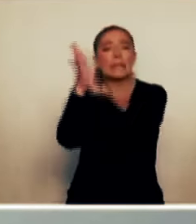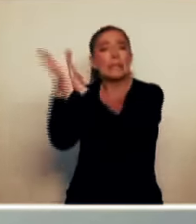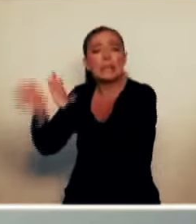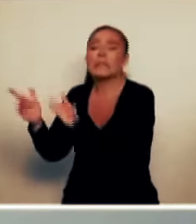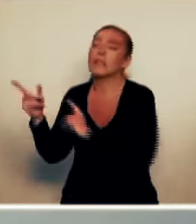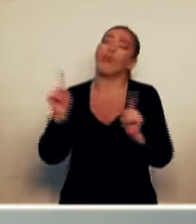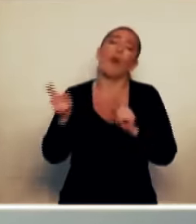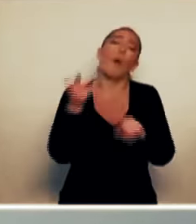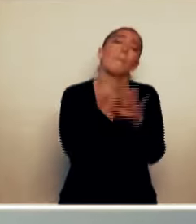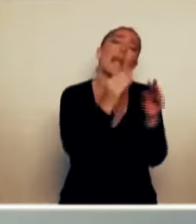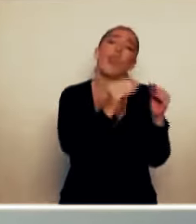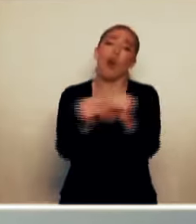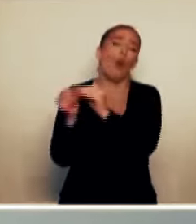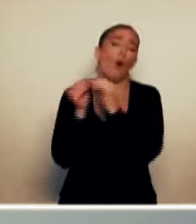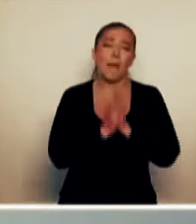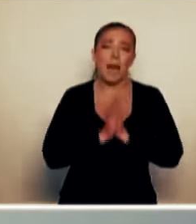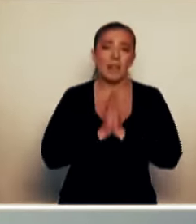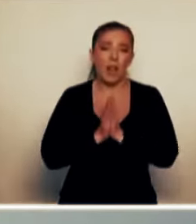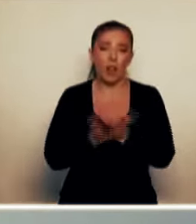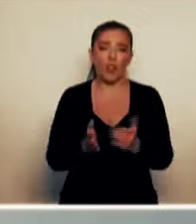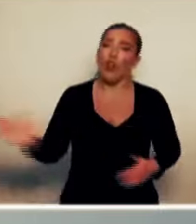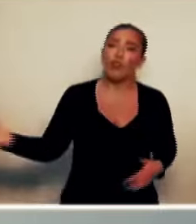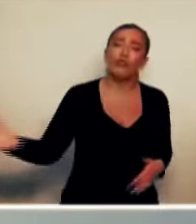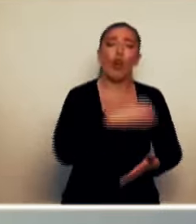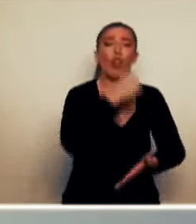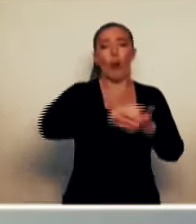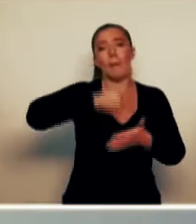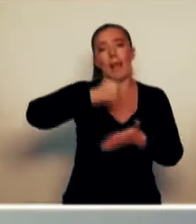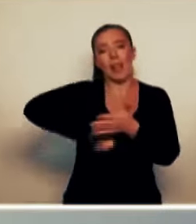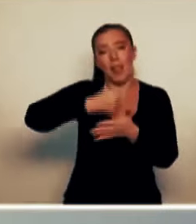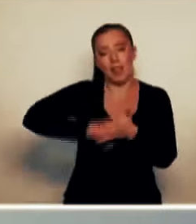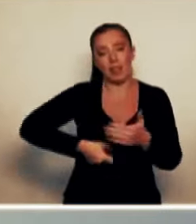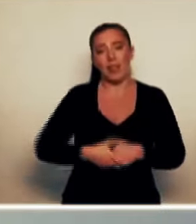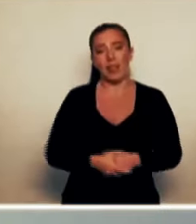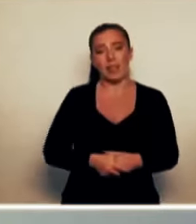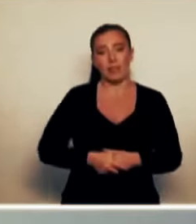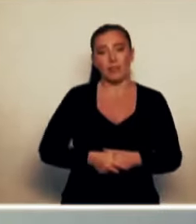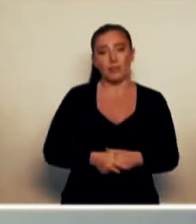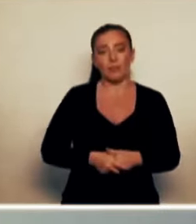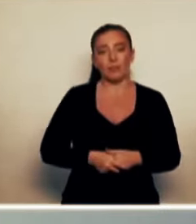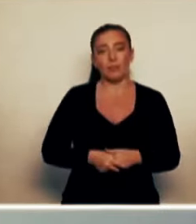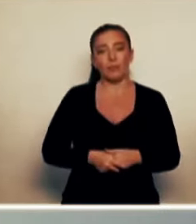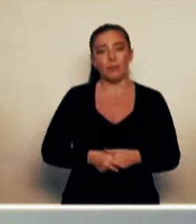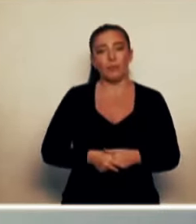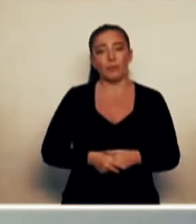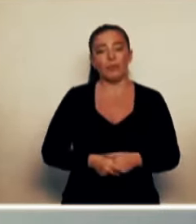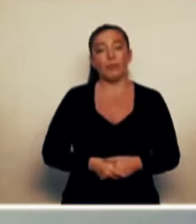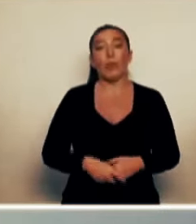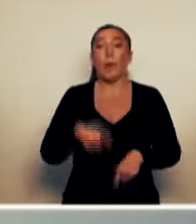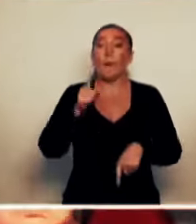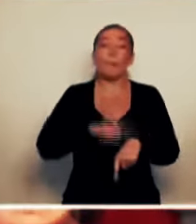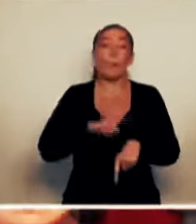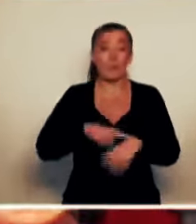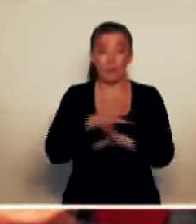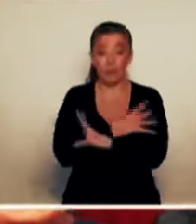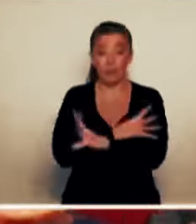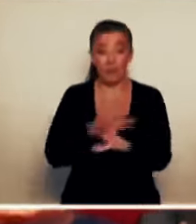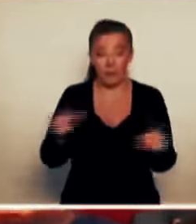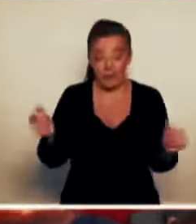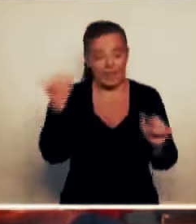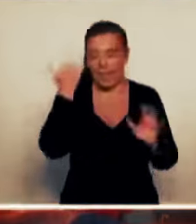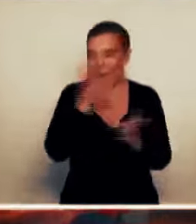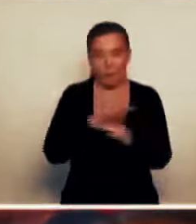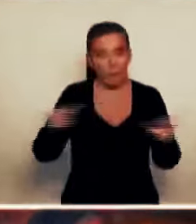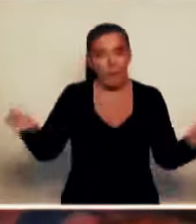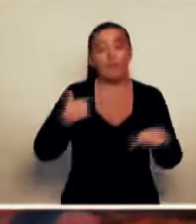los compañeros, a todos los militantes. Cuando, finalizo, cuando